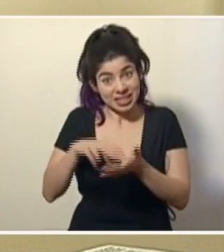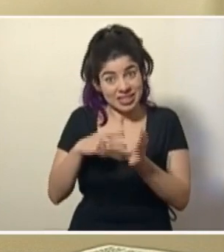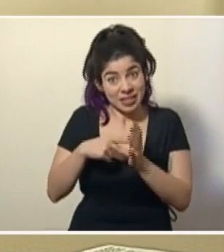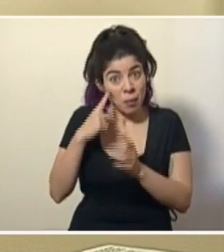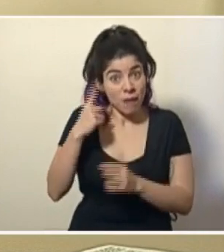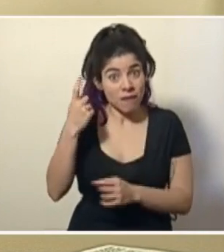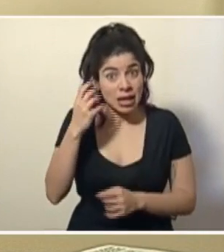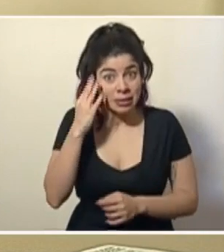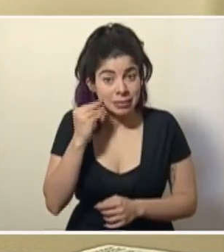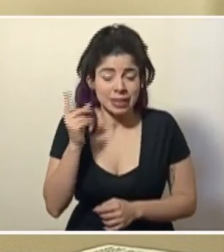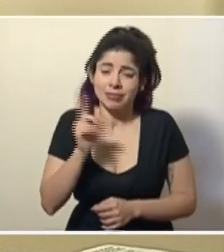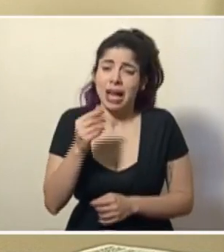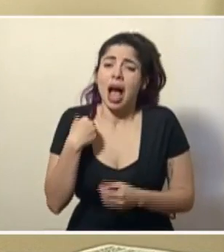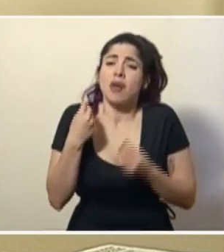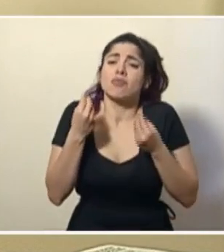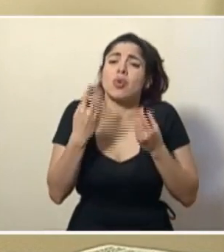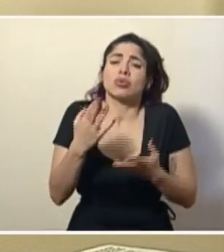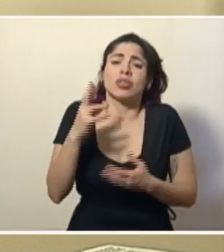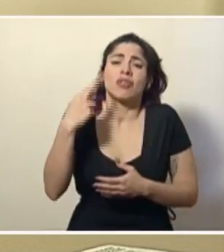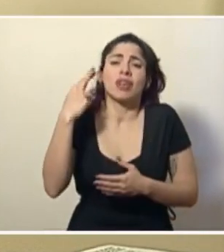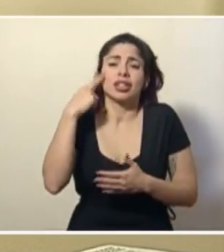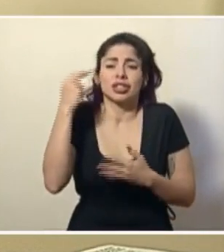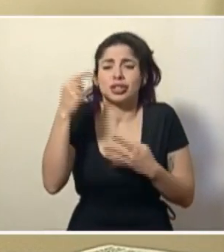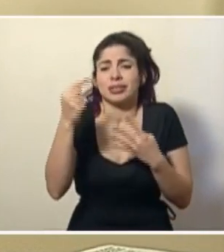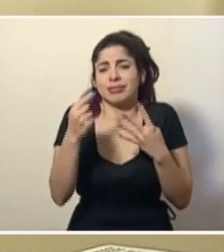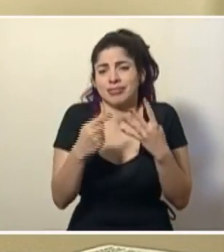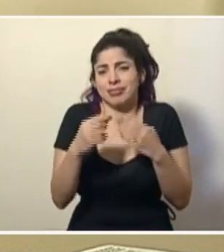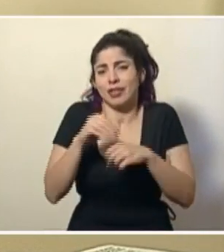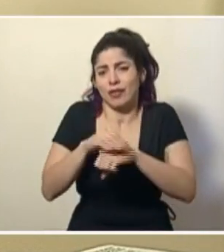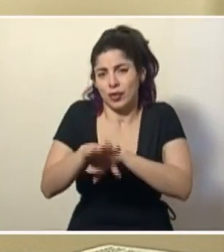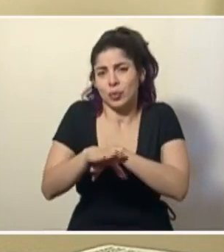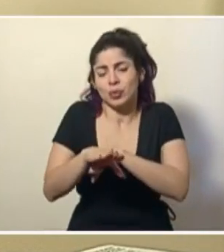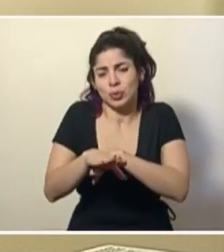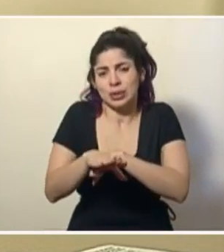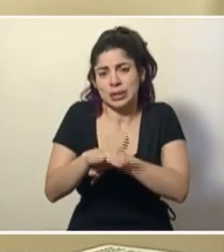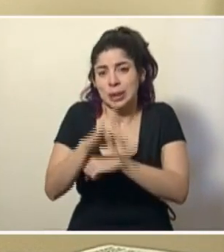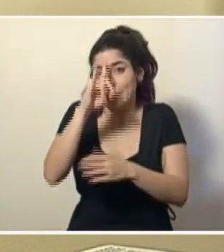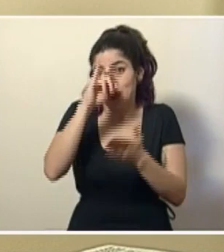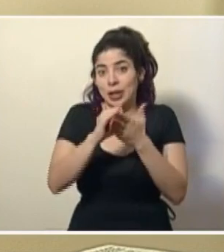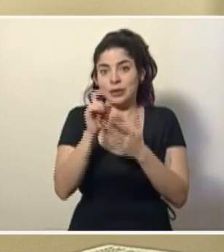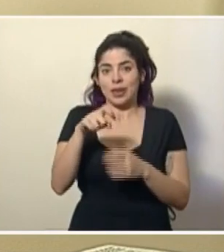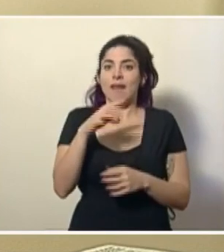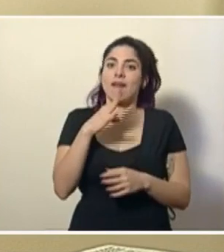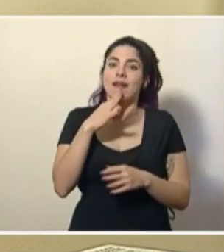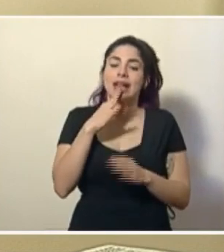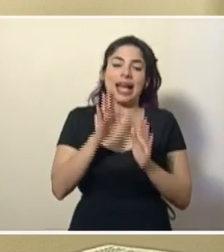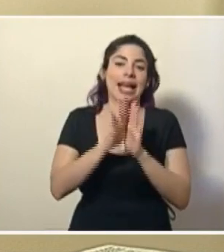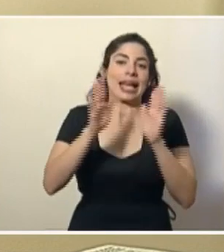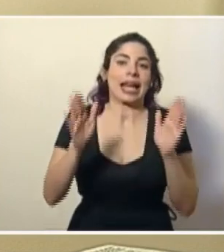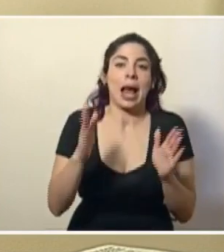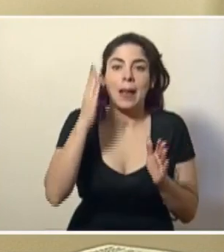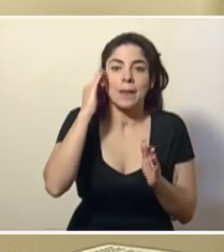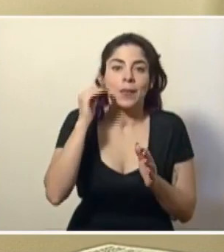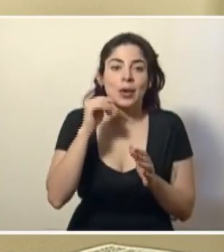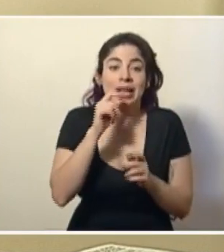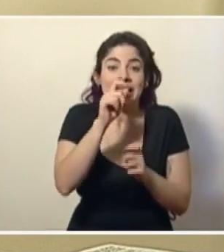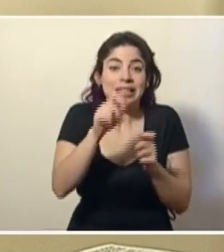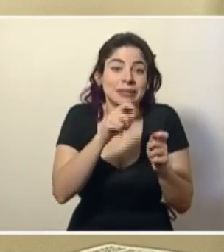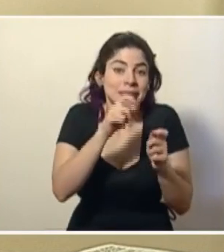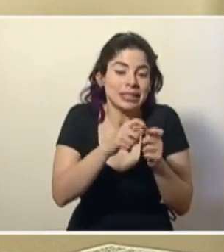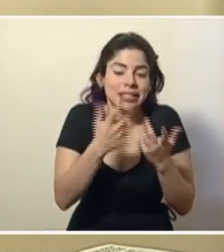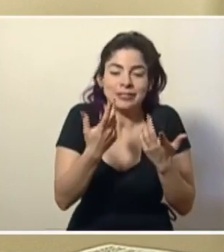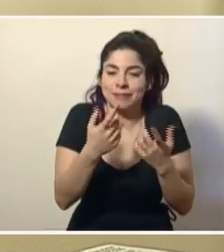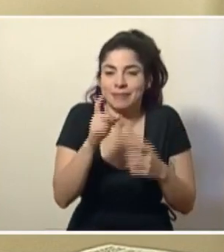por inexperiencia. Hay muchos factores que entran en esto y por eso tengo que hablar en generalidades porque en lo específico ya hay